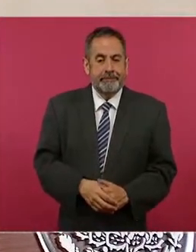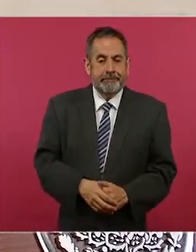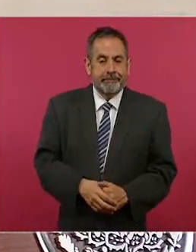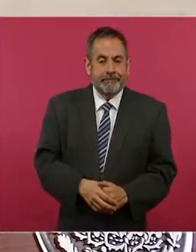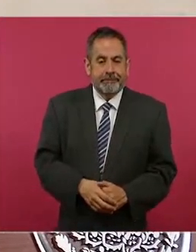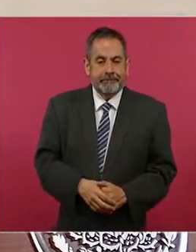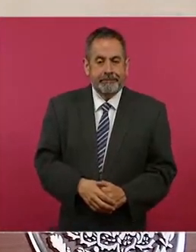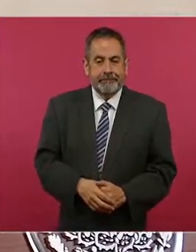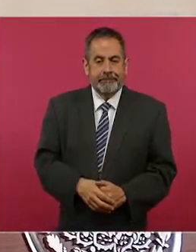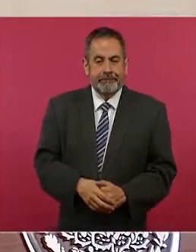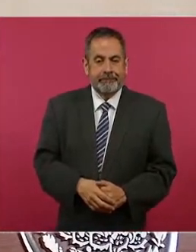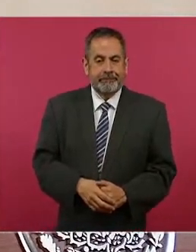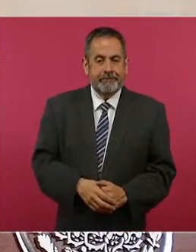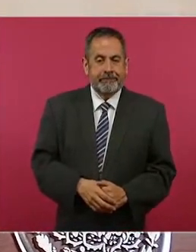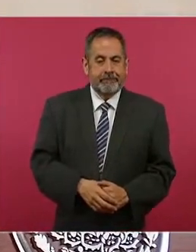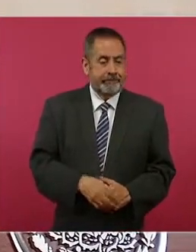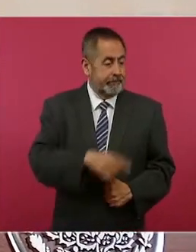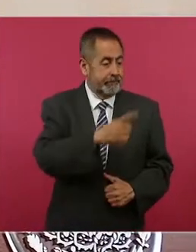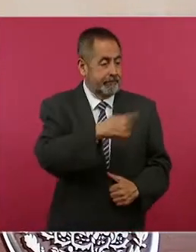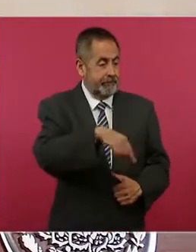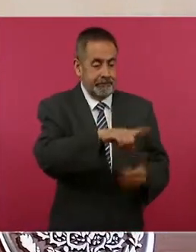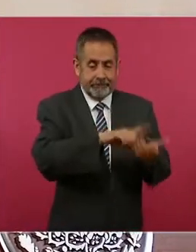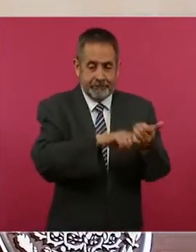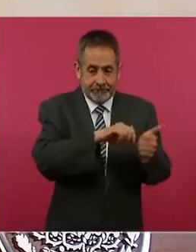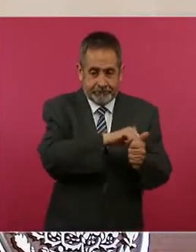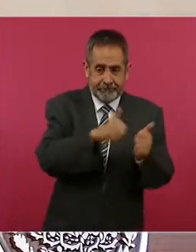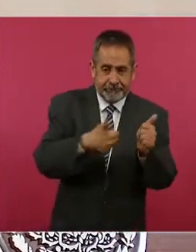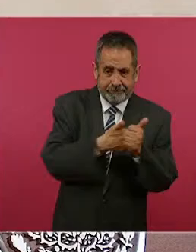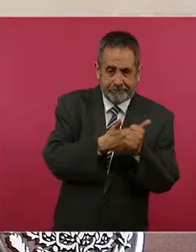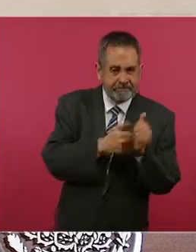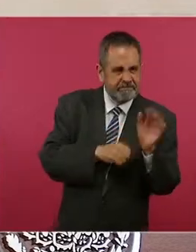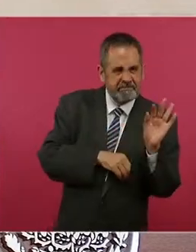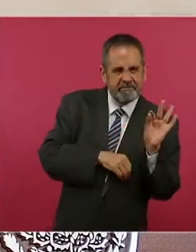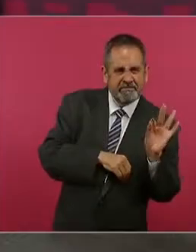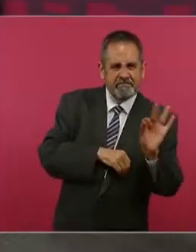quienes impulsan esta campaña,